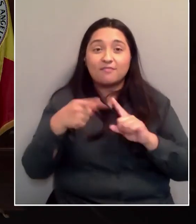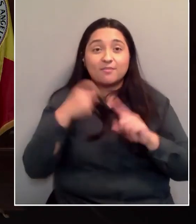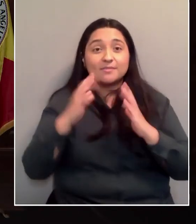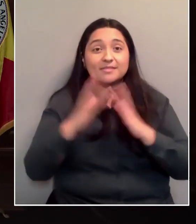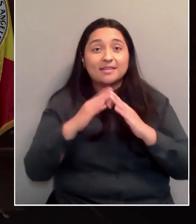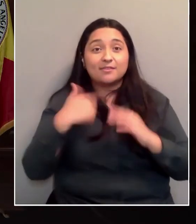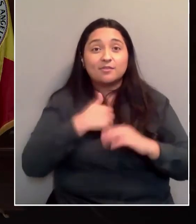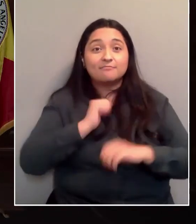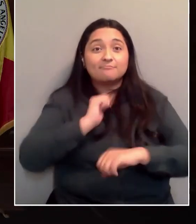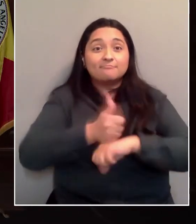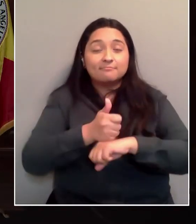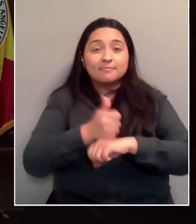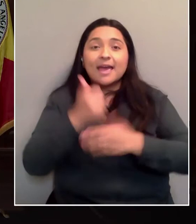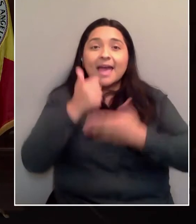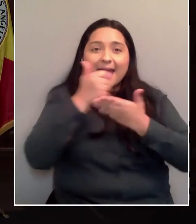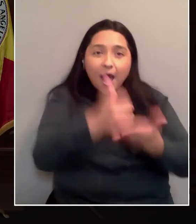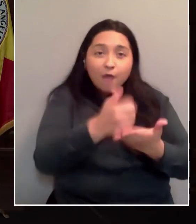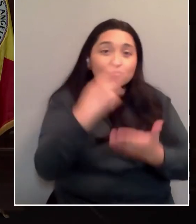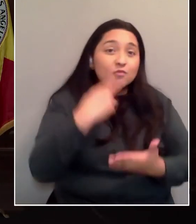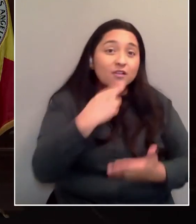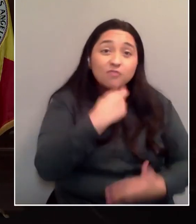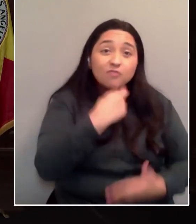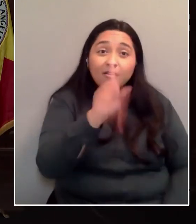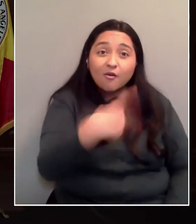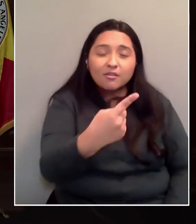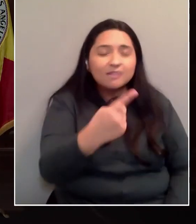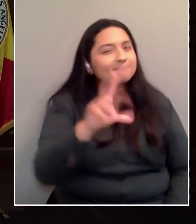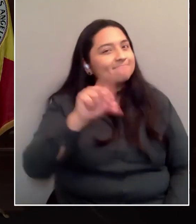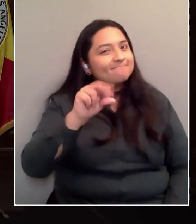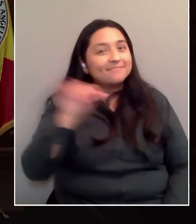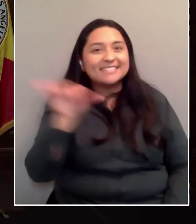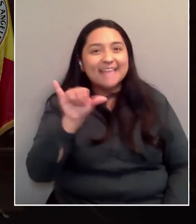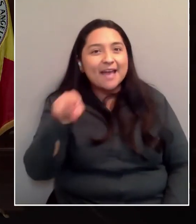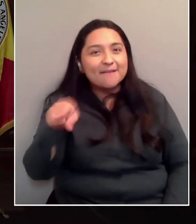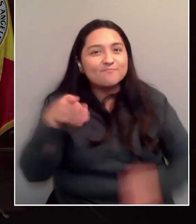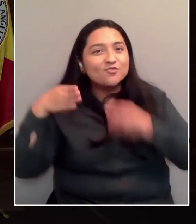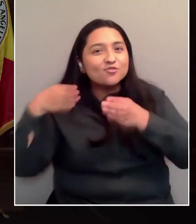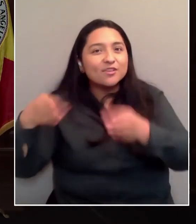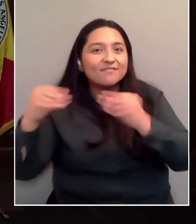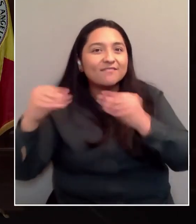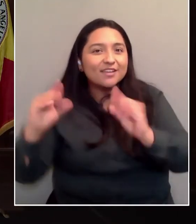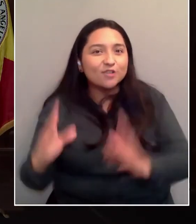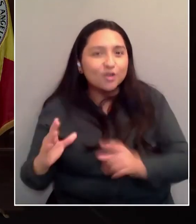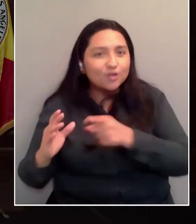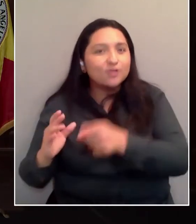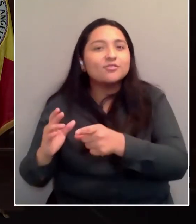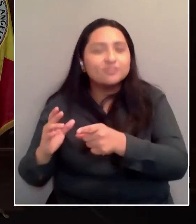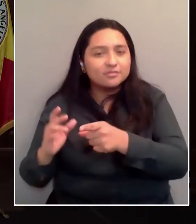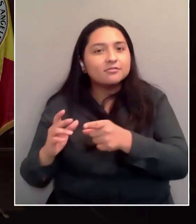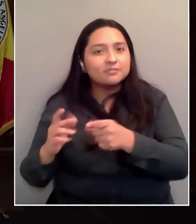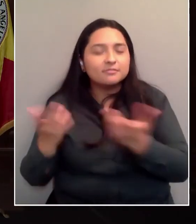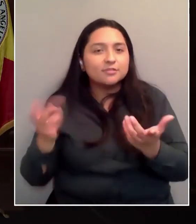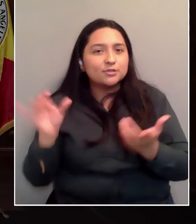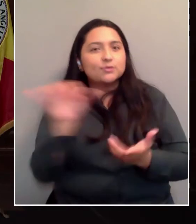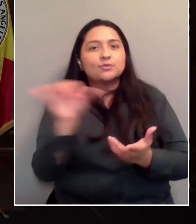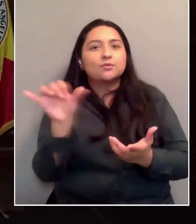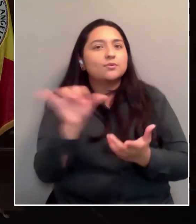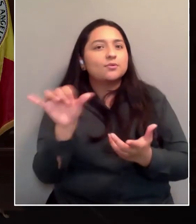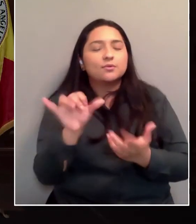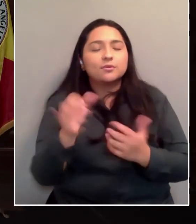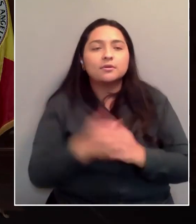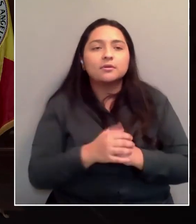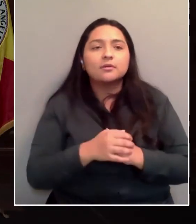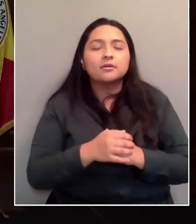los restaurantes, pero también por los trabajadores, que son parte de los vendedores ambulantes. Y muchas cosas los vendedores